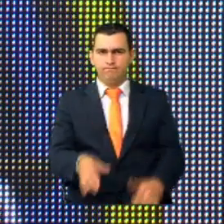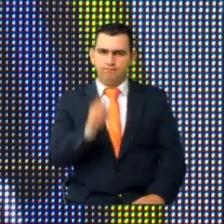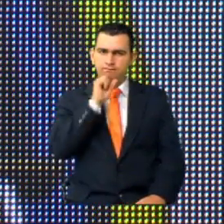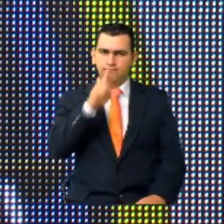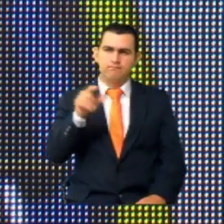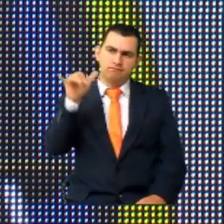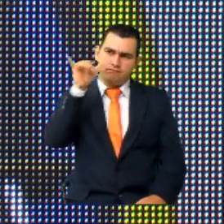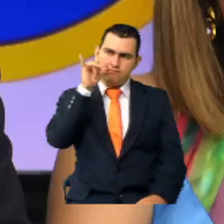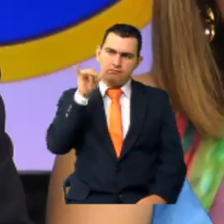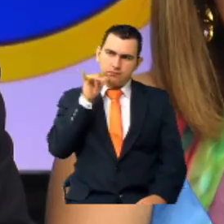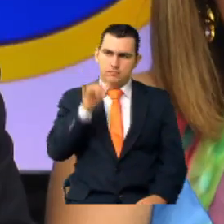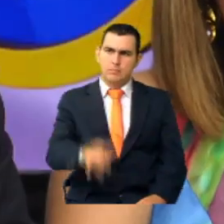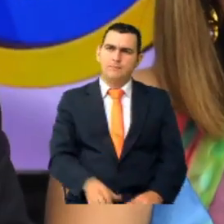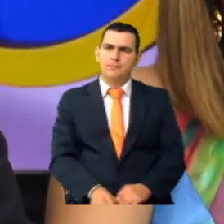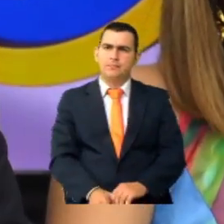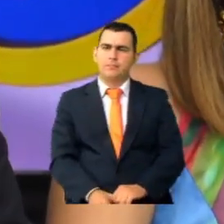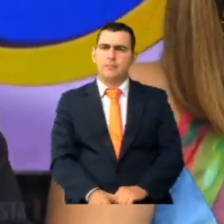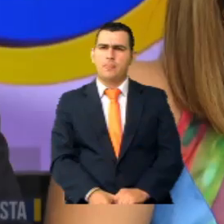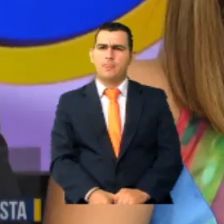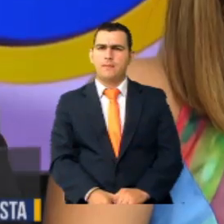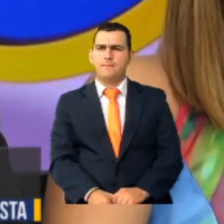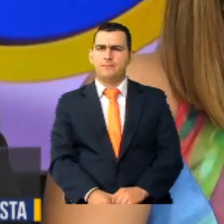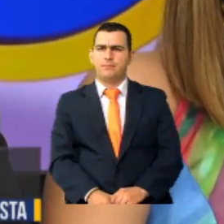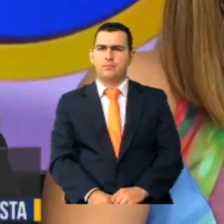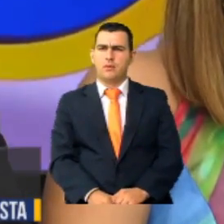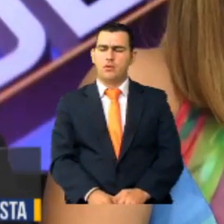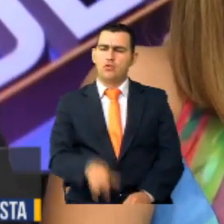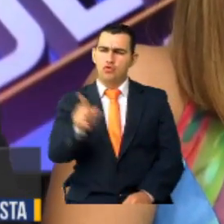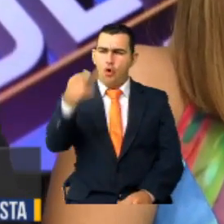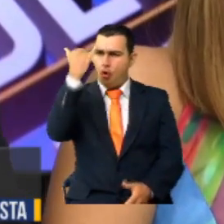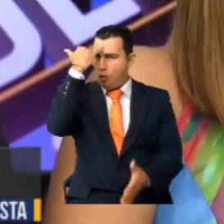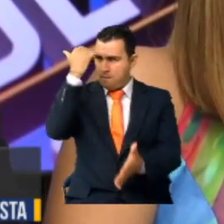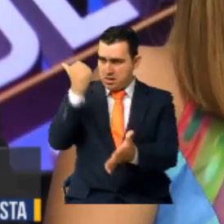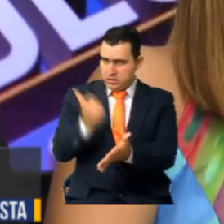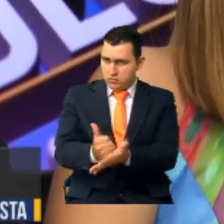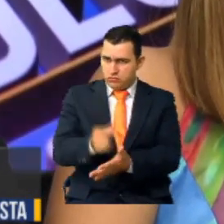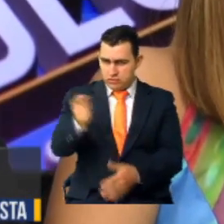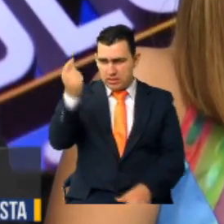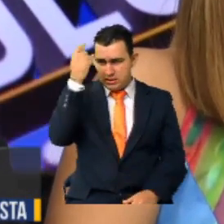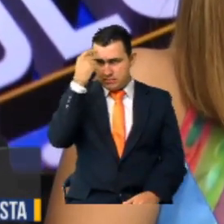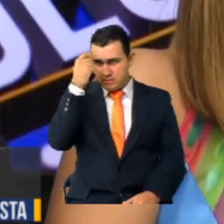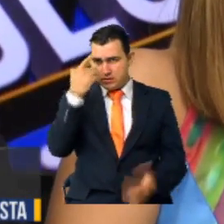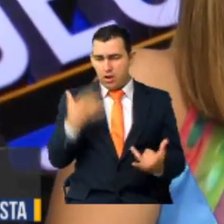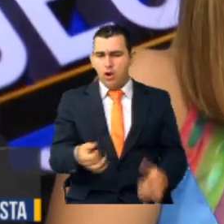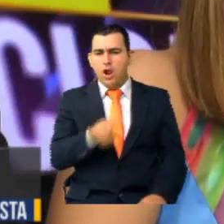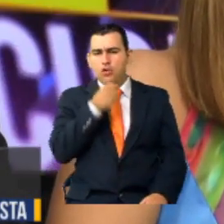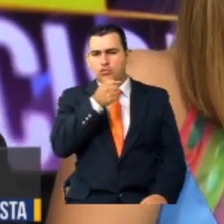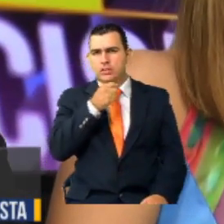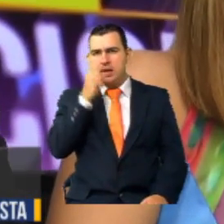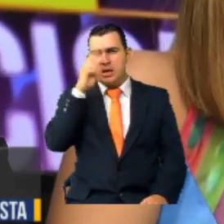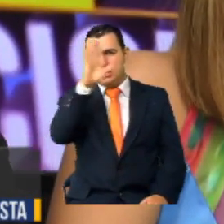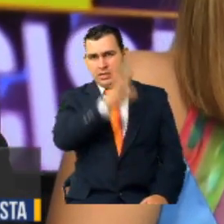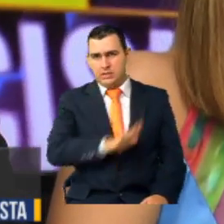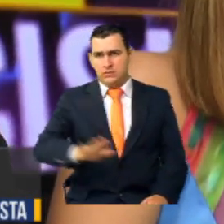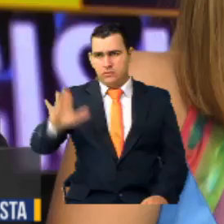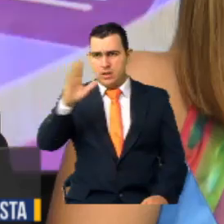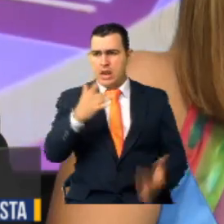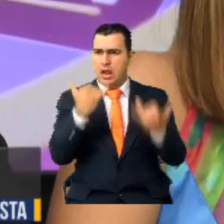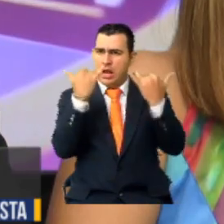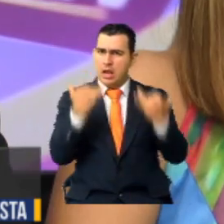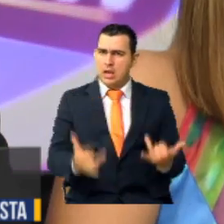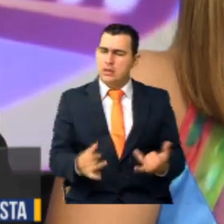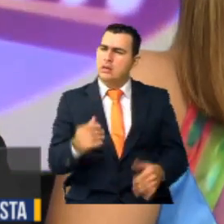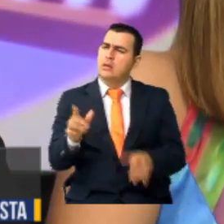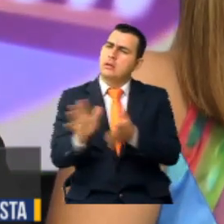Janet Mujica. Solo quiero tomar una opinión suya sobre este hecho que ha sido noticia nacional en relación con presencia de paramilitares en